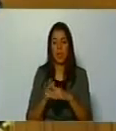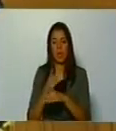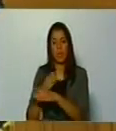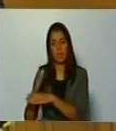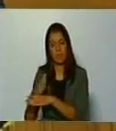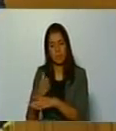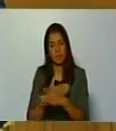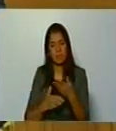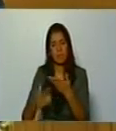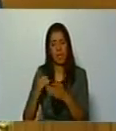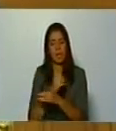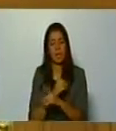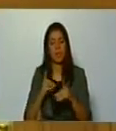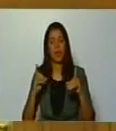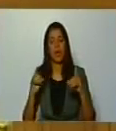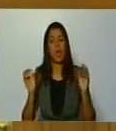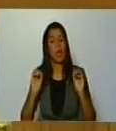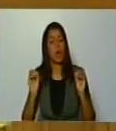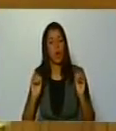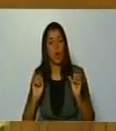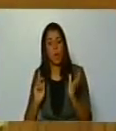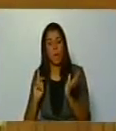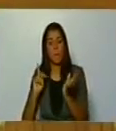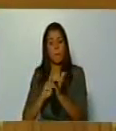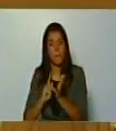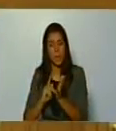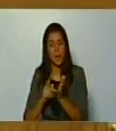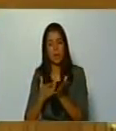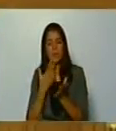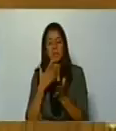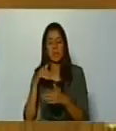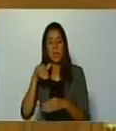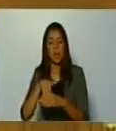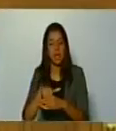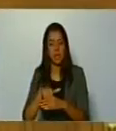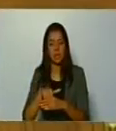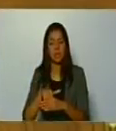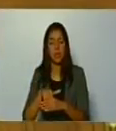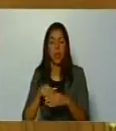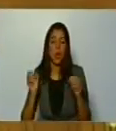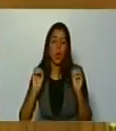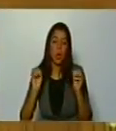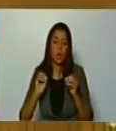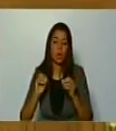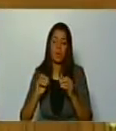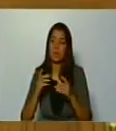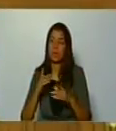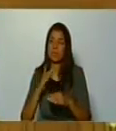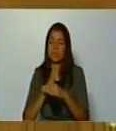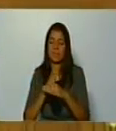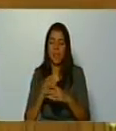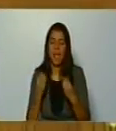democrática? ¿Obstáculos a la participación electoral? ¿Obstáculos a qué?